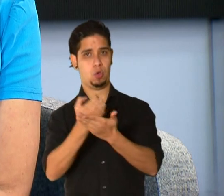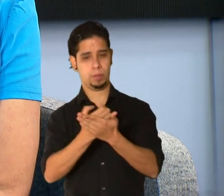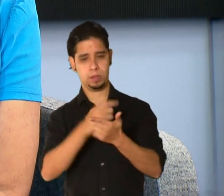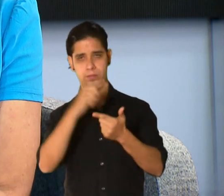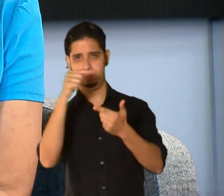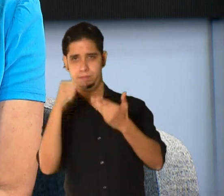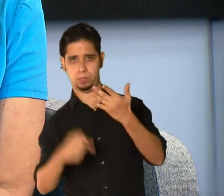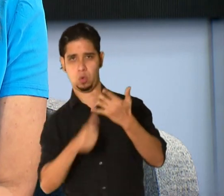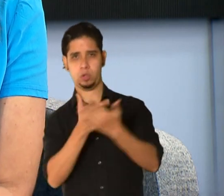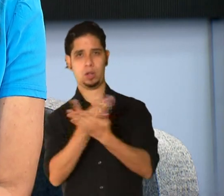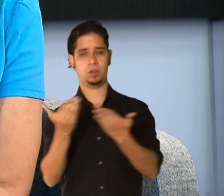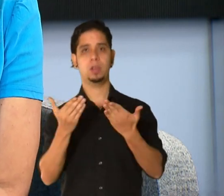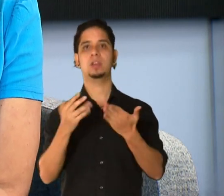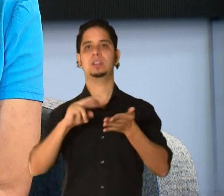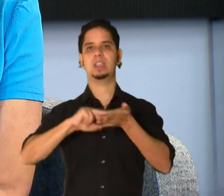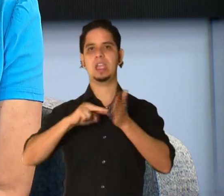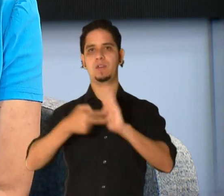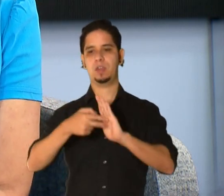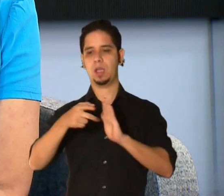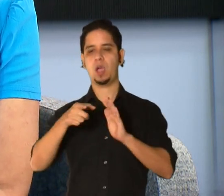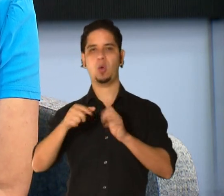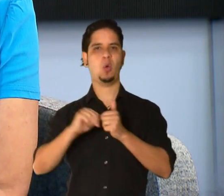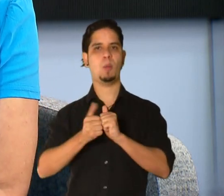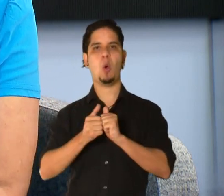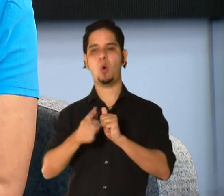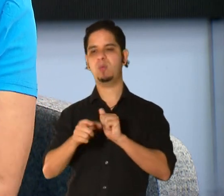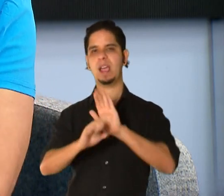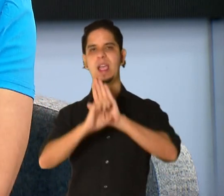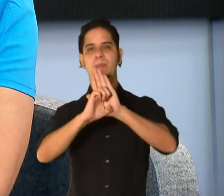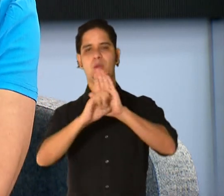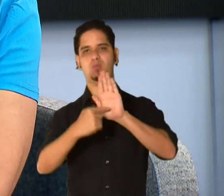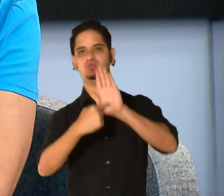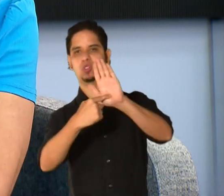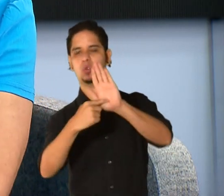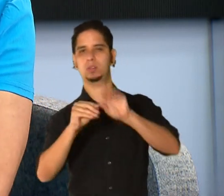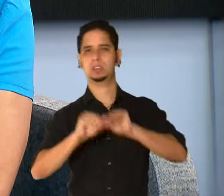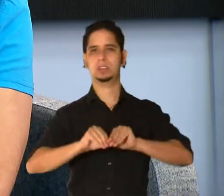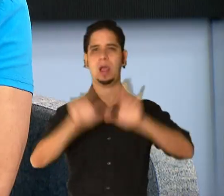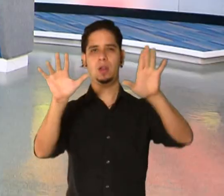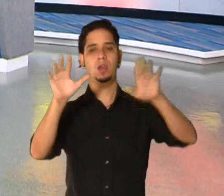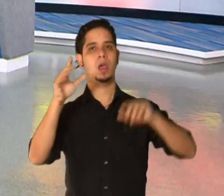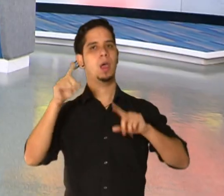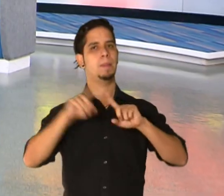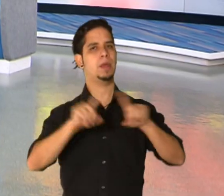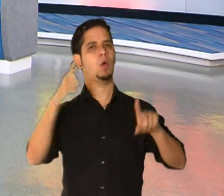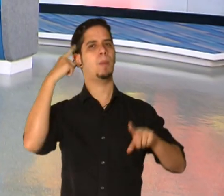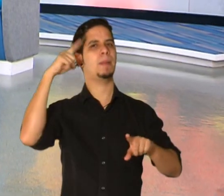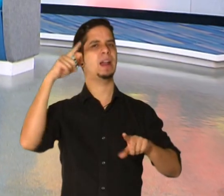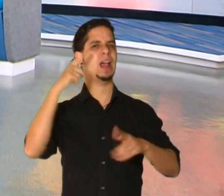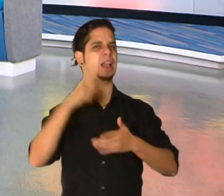me parece que es un retrato bien amplio, doctor. ¿Y para qué funciona? ¿Para qué se va a